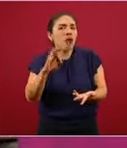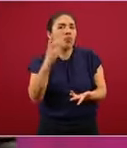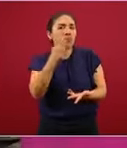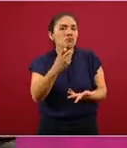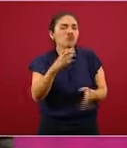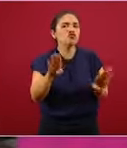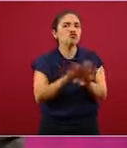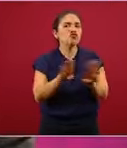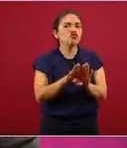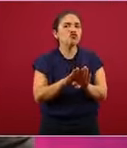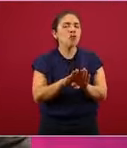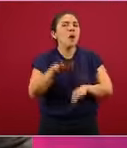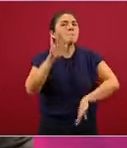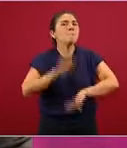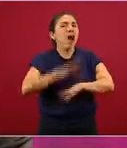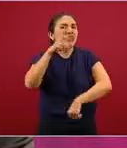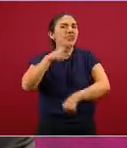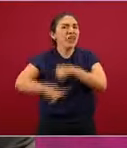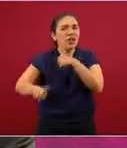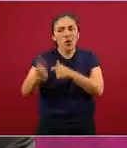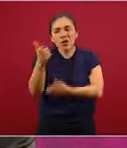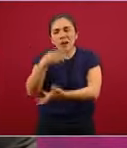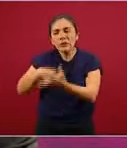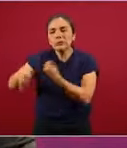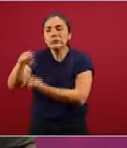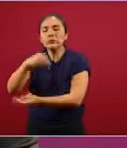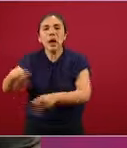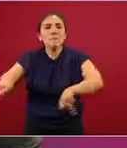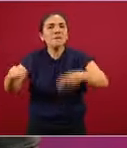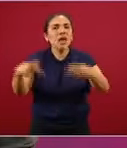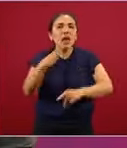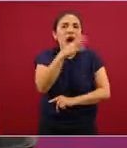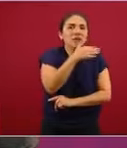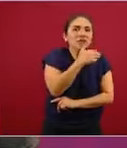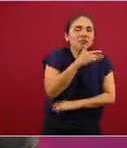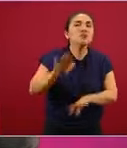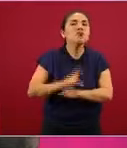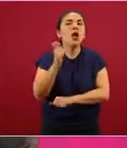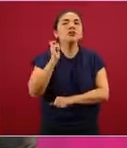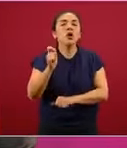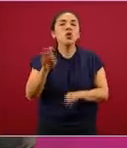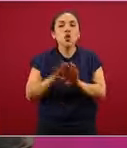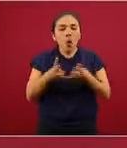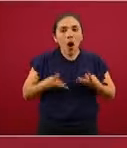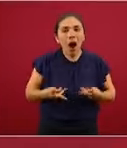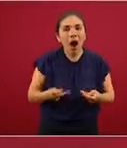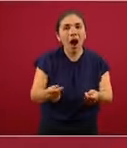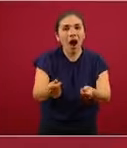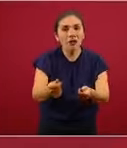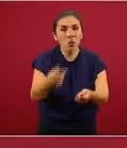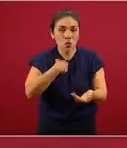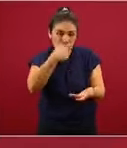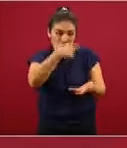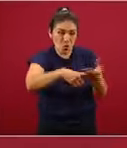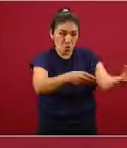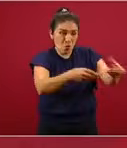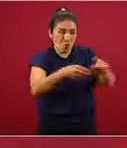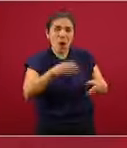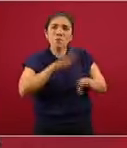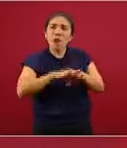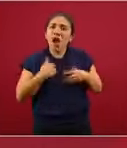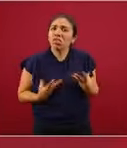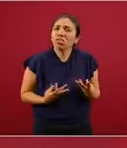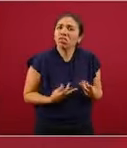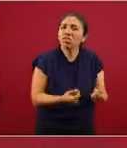que cause un daño mayor para las economías populares porque la proporción de gasto de ese producto es mayor